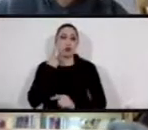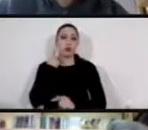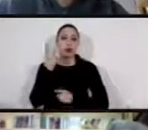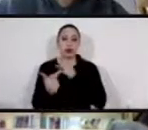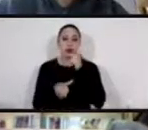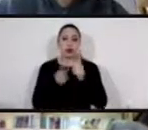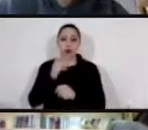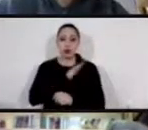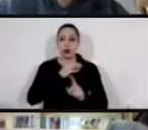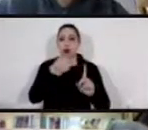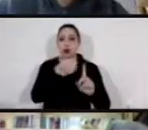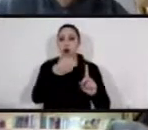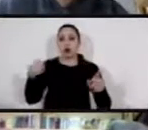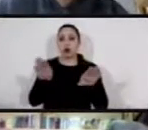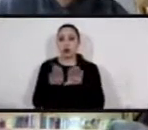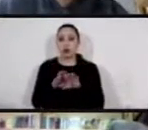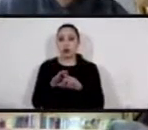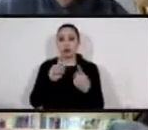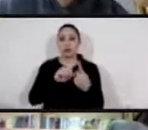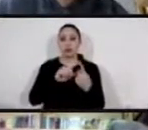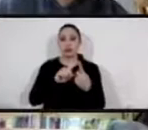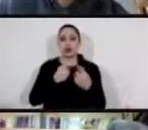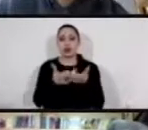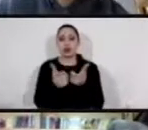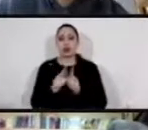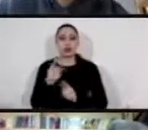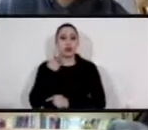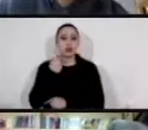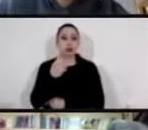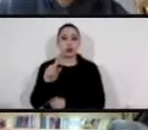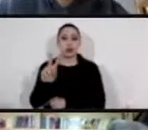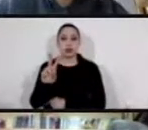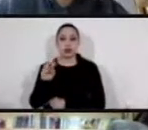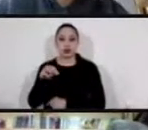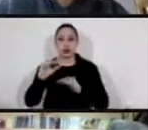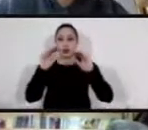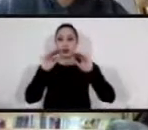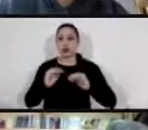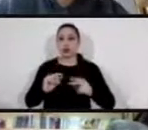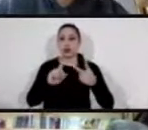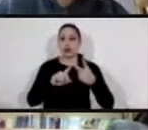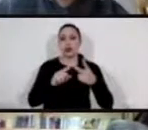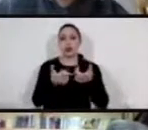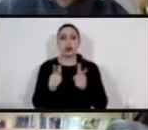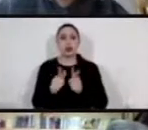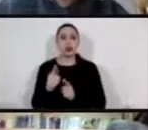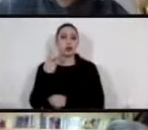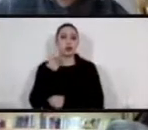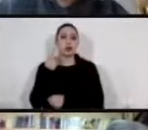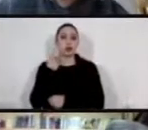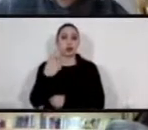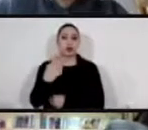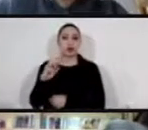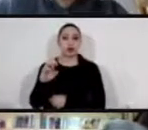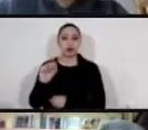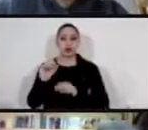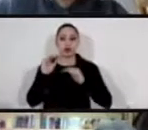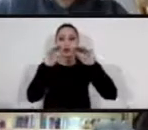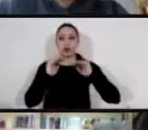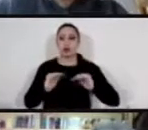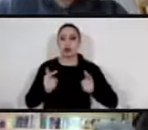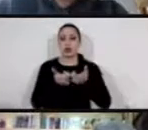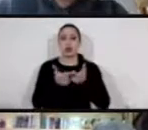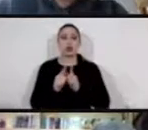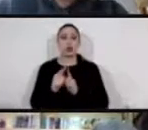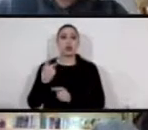el orden siguiente. Primero, Partido Verde Ecologista de México. Segundo, Asociación Parlamentaria Encuentro Social. Tercero, Grupo